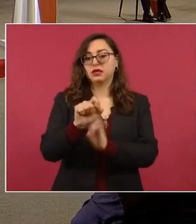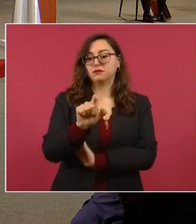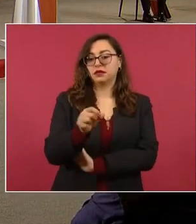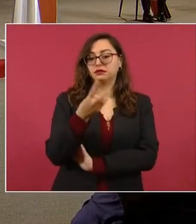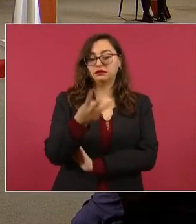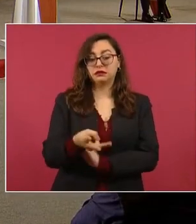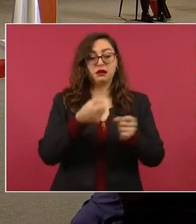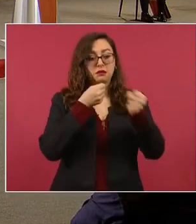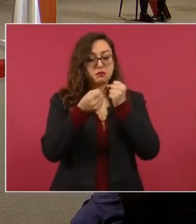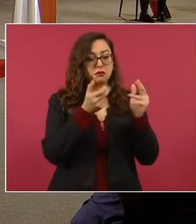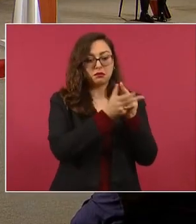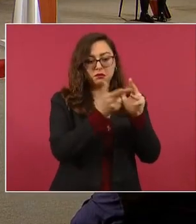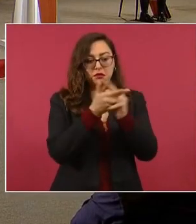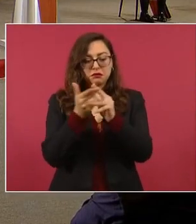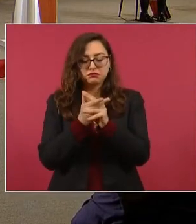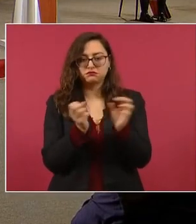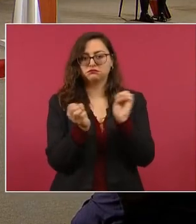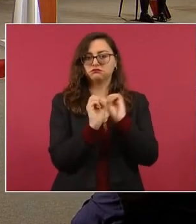presentar